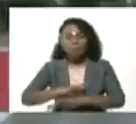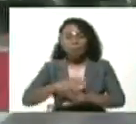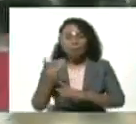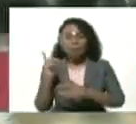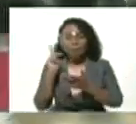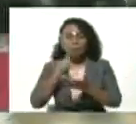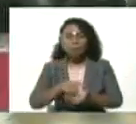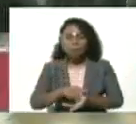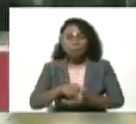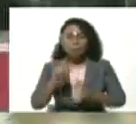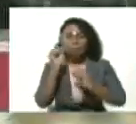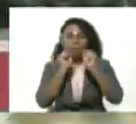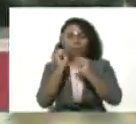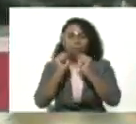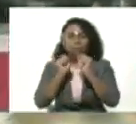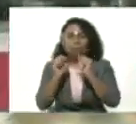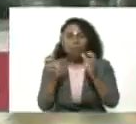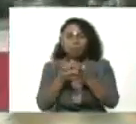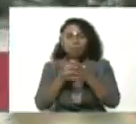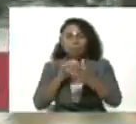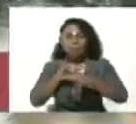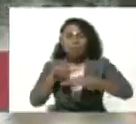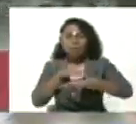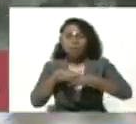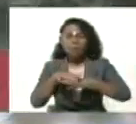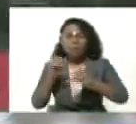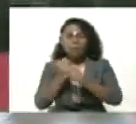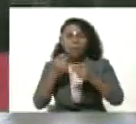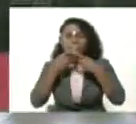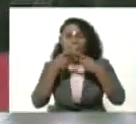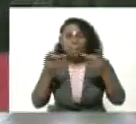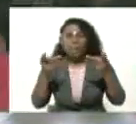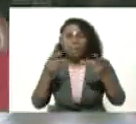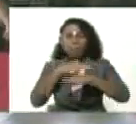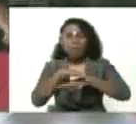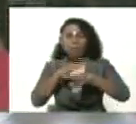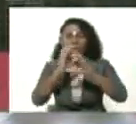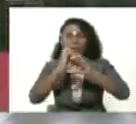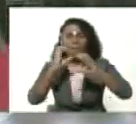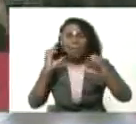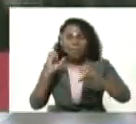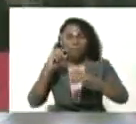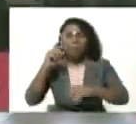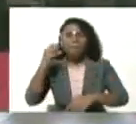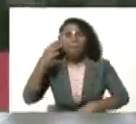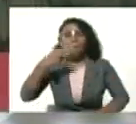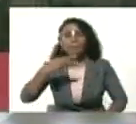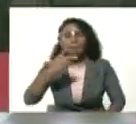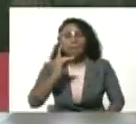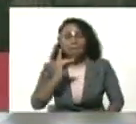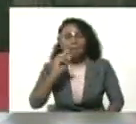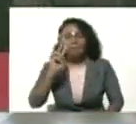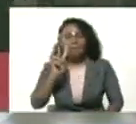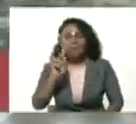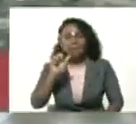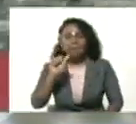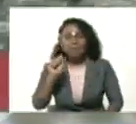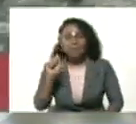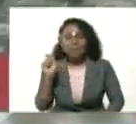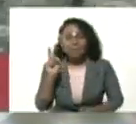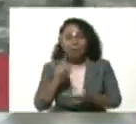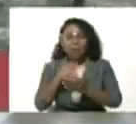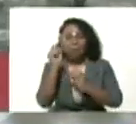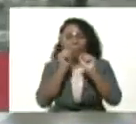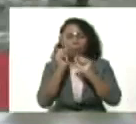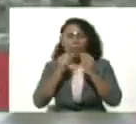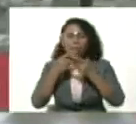llegado maquinarias de parte del Ministerio de Obras Públicas, del Ministerio de Transporte, de PDVSA. Han llegado maquinarias que